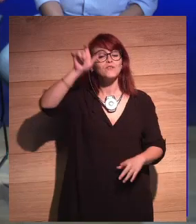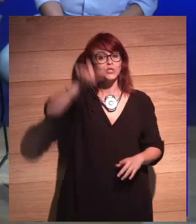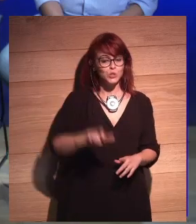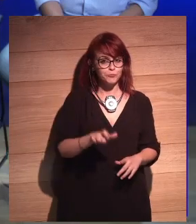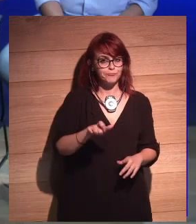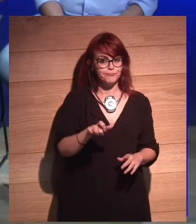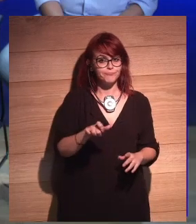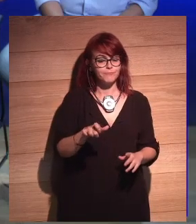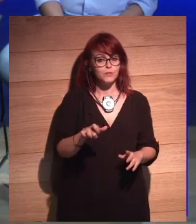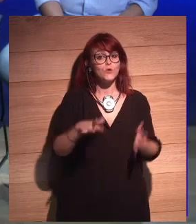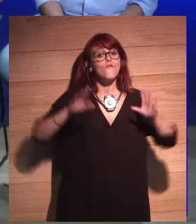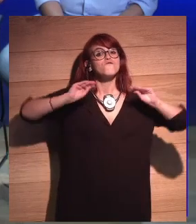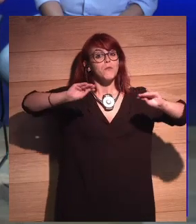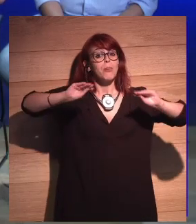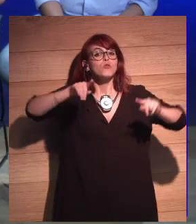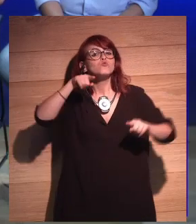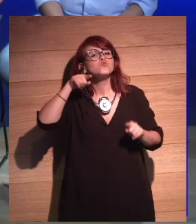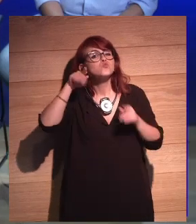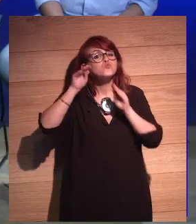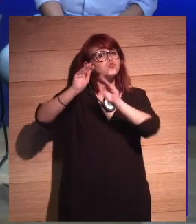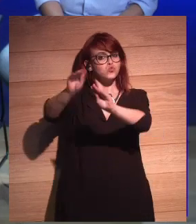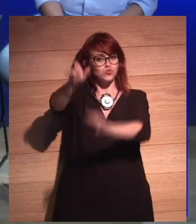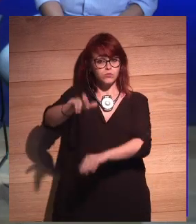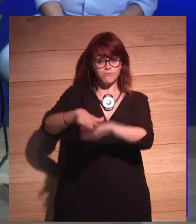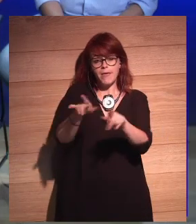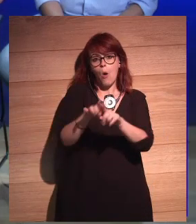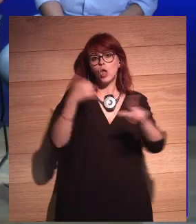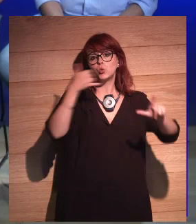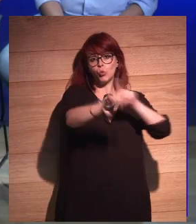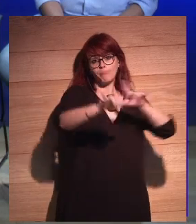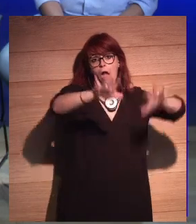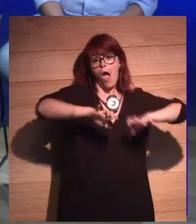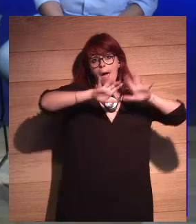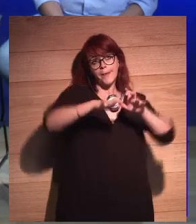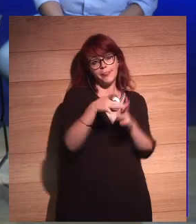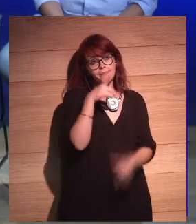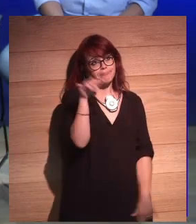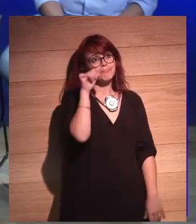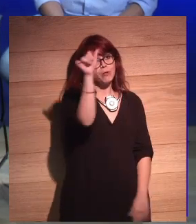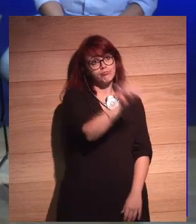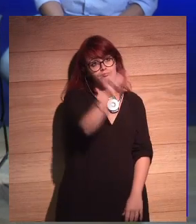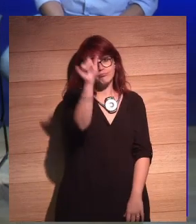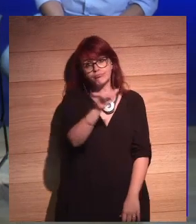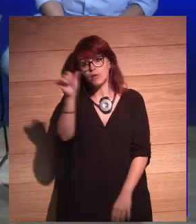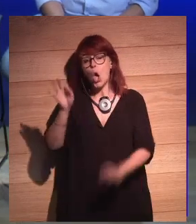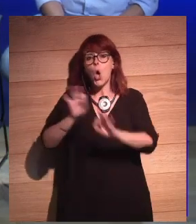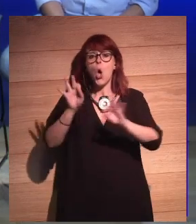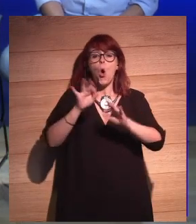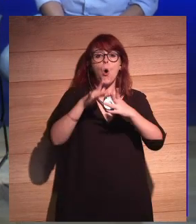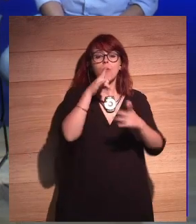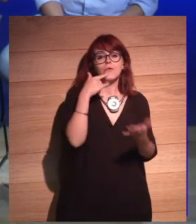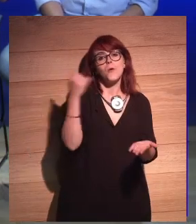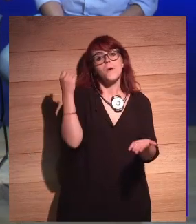su formación está basada en tutoriales de YouTube y algún fabricante con una